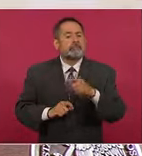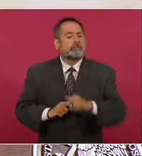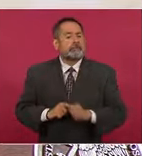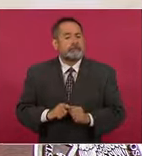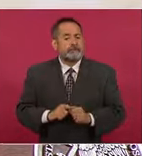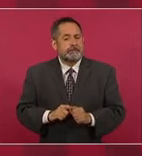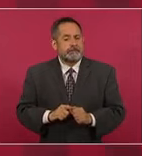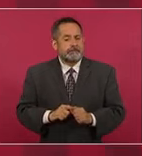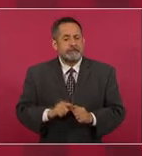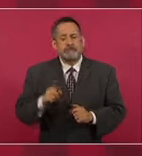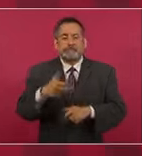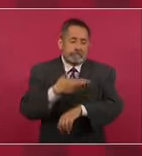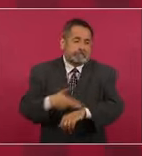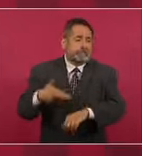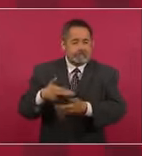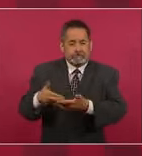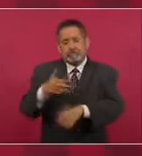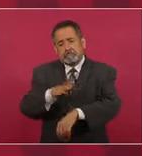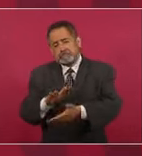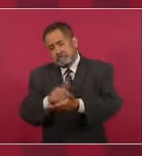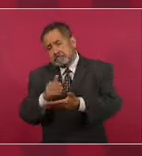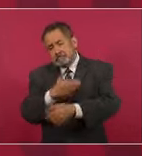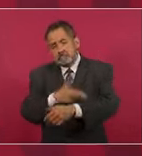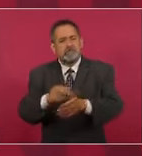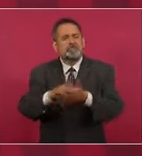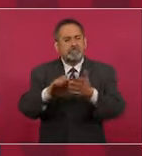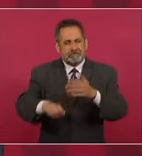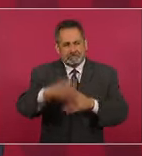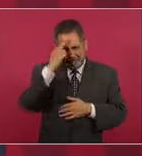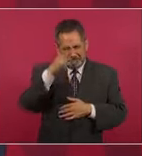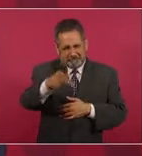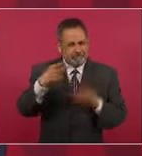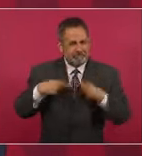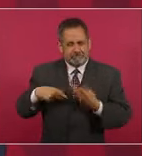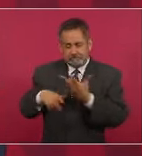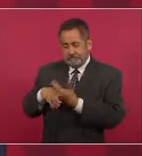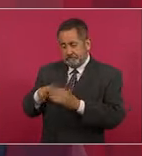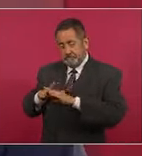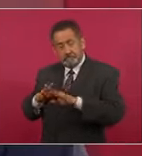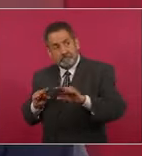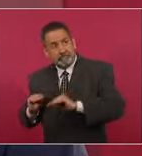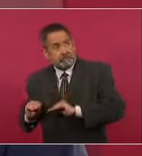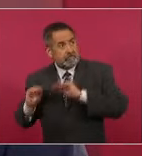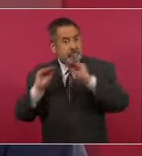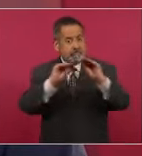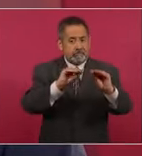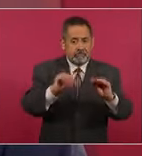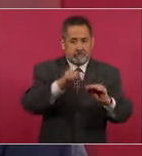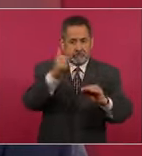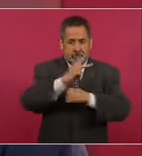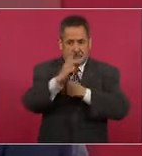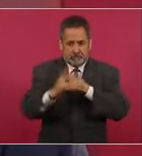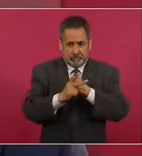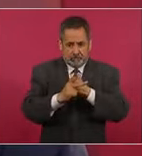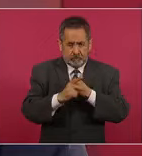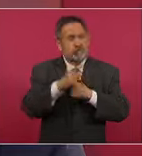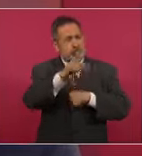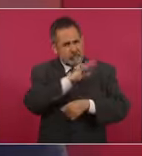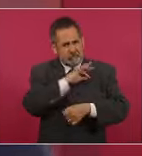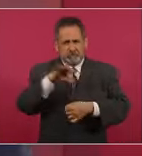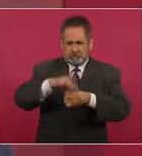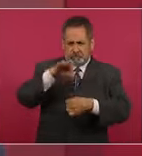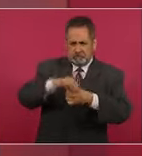no haya tanto trámite, por ejemplo, en el caso de nuestros paisanos, que todos puedan votar